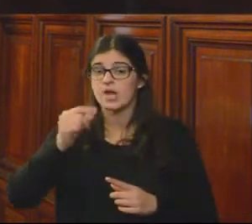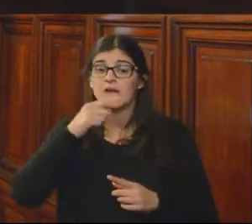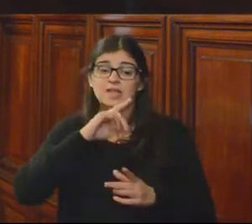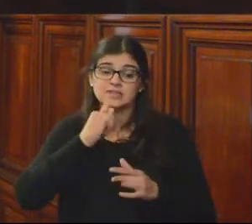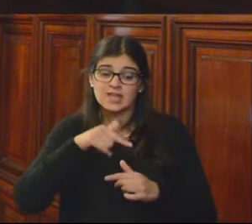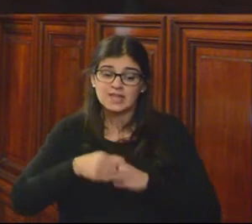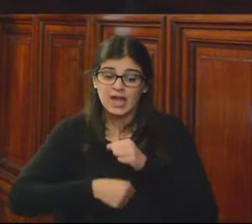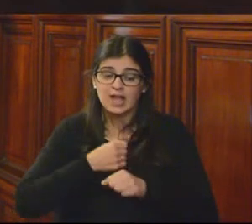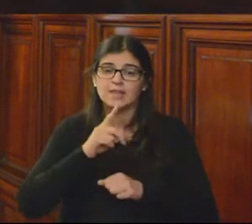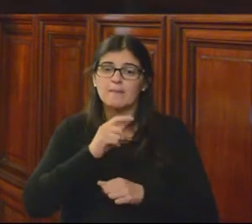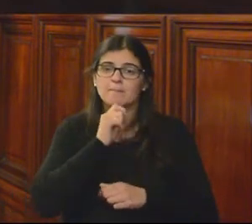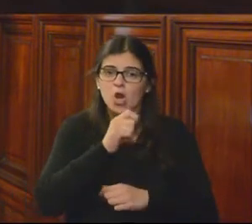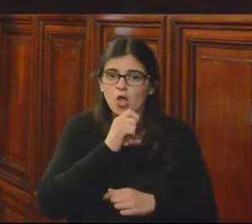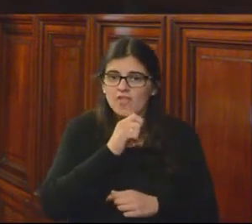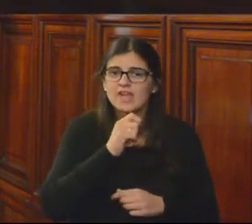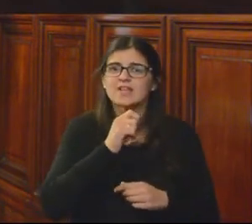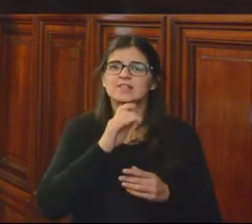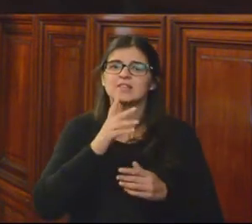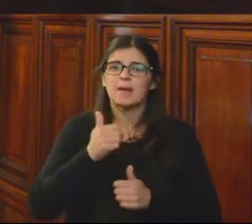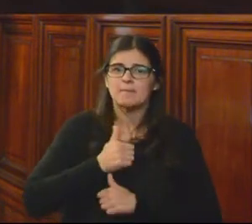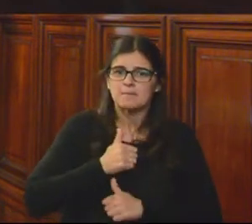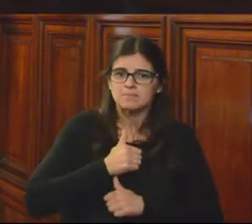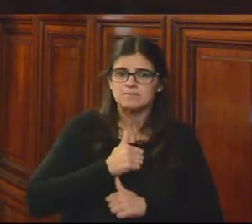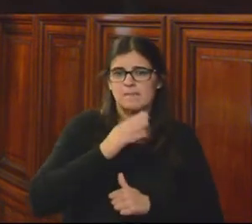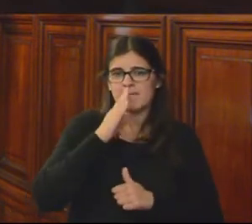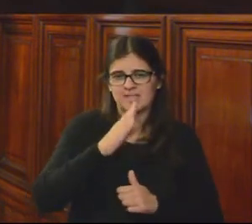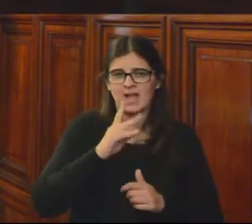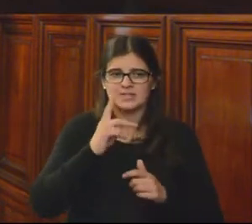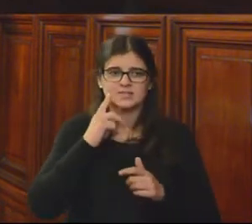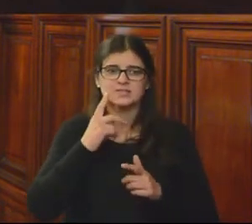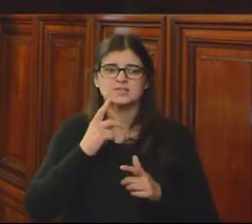sometido a periodistas y a personas a la jurisdicción militar por